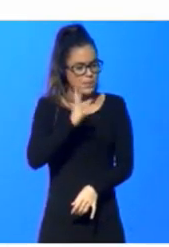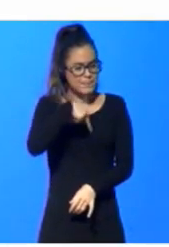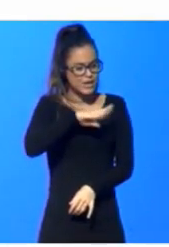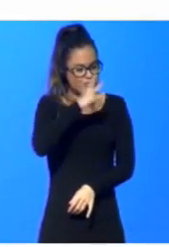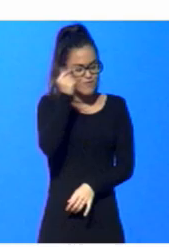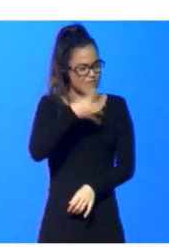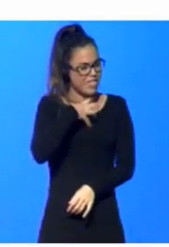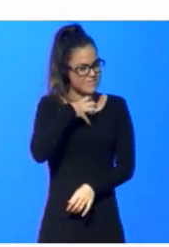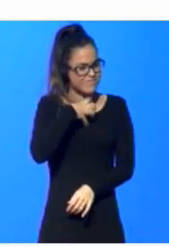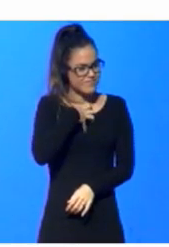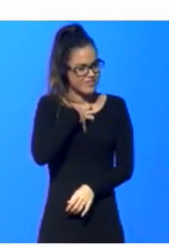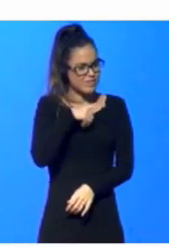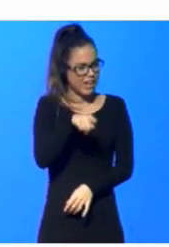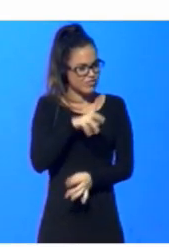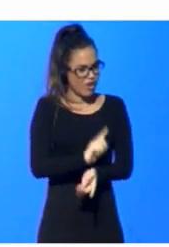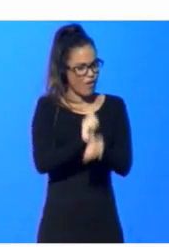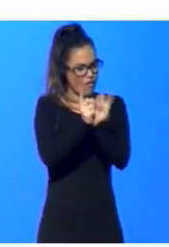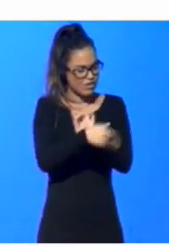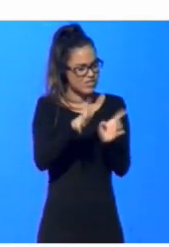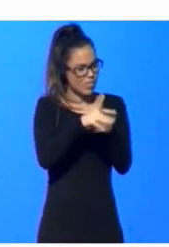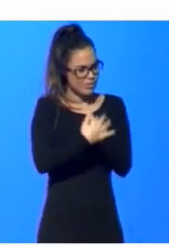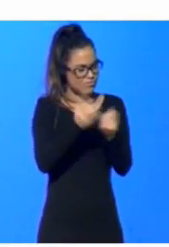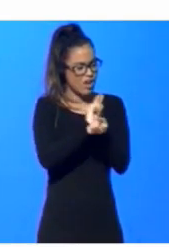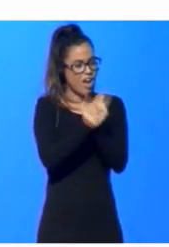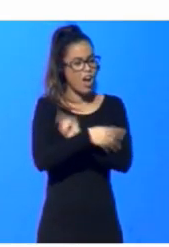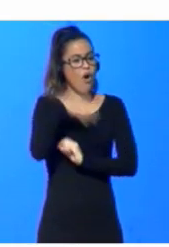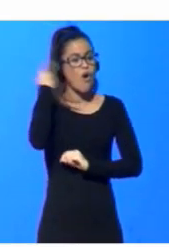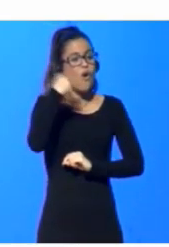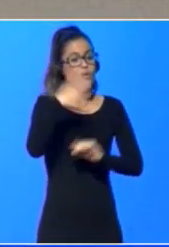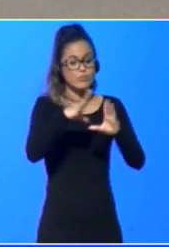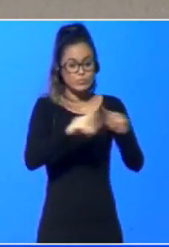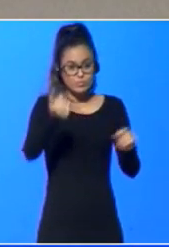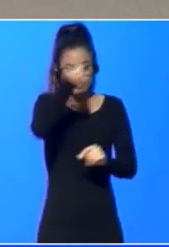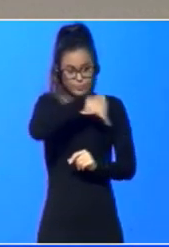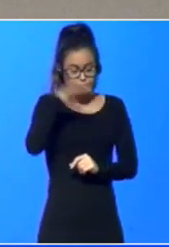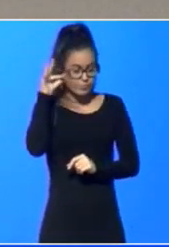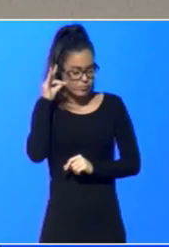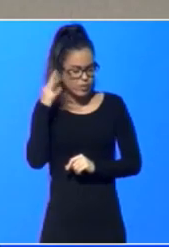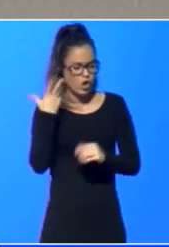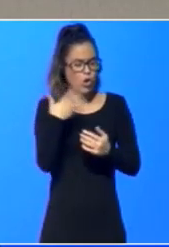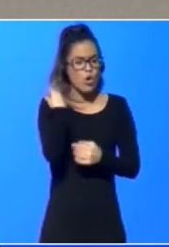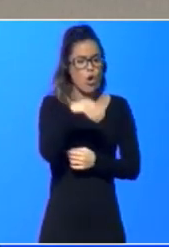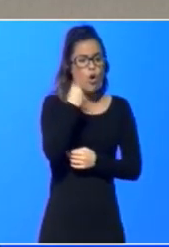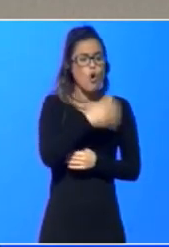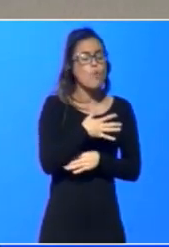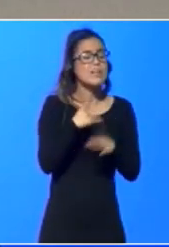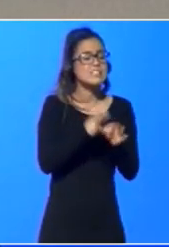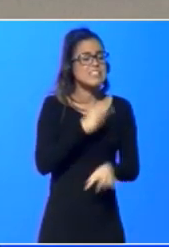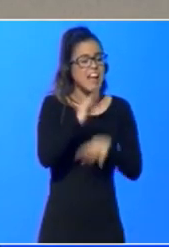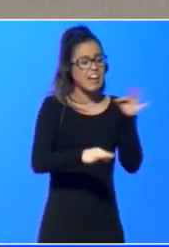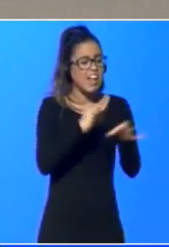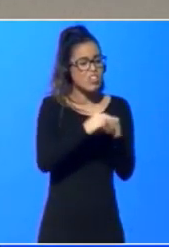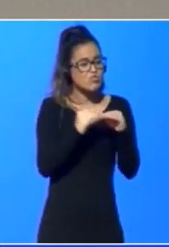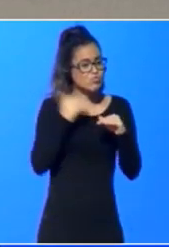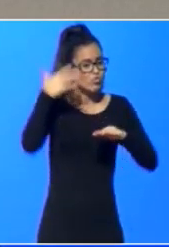olvidar que es que este marco está cambiando. Los jóvenes universitarios, los jóvenes que hacen los grados superiores, ya no se insertan